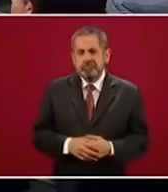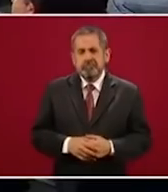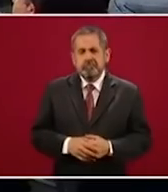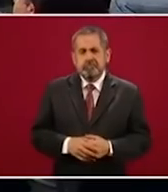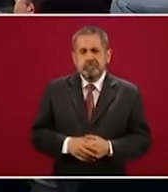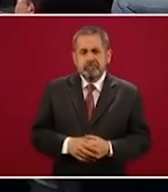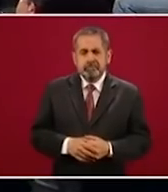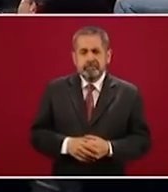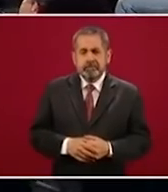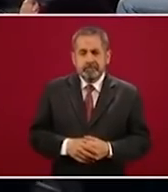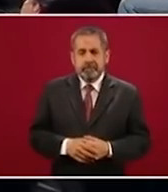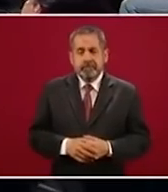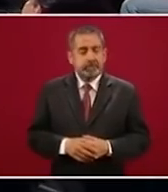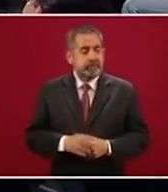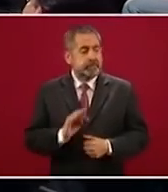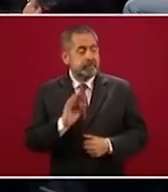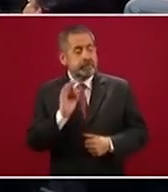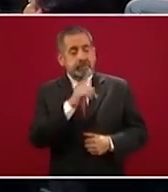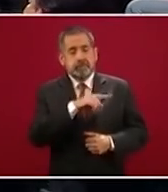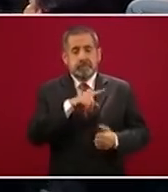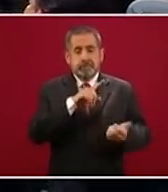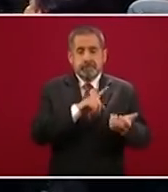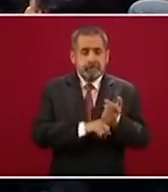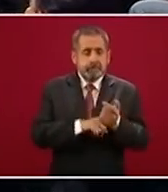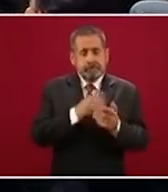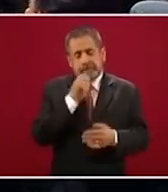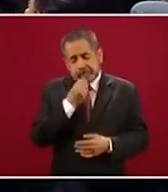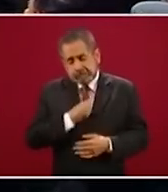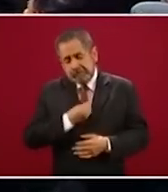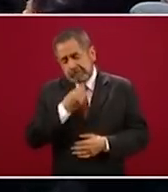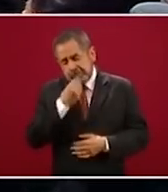el que se aflige, se afloja.